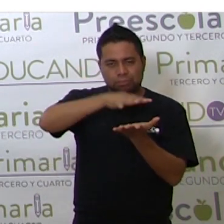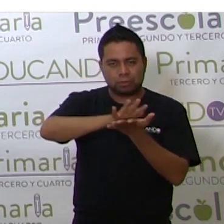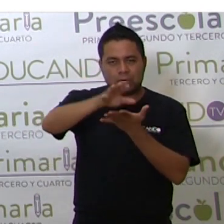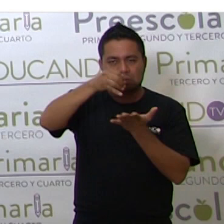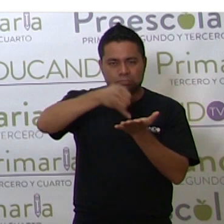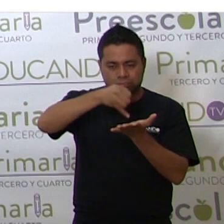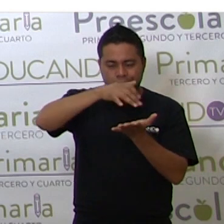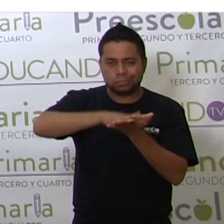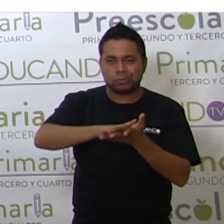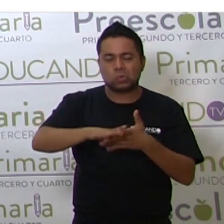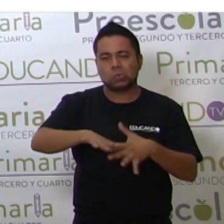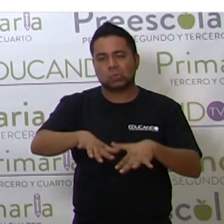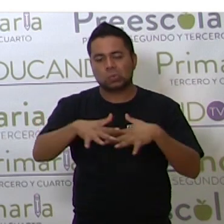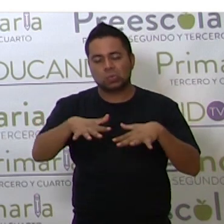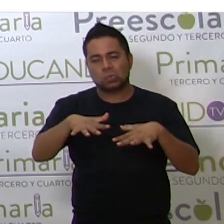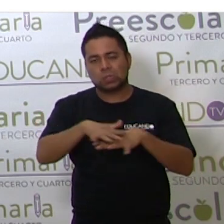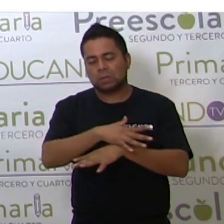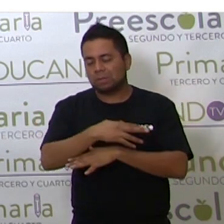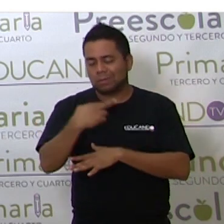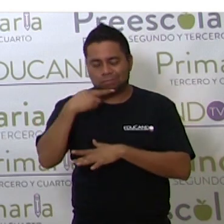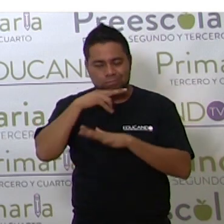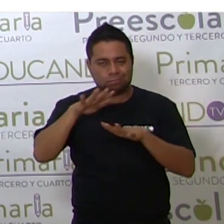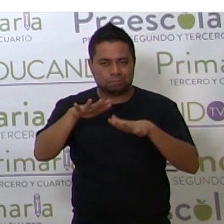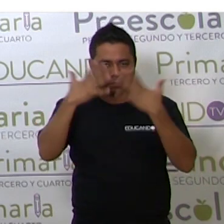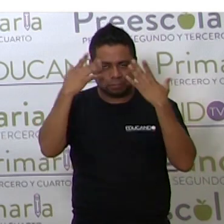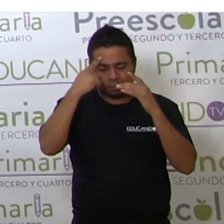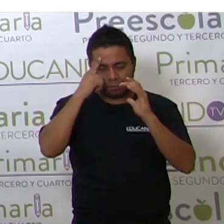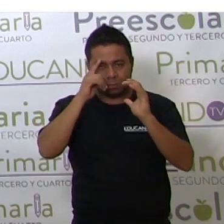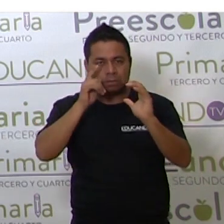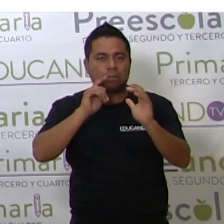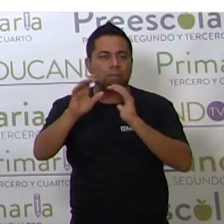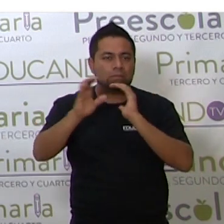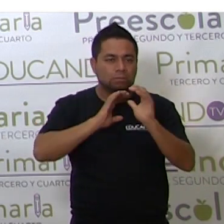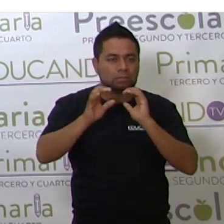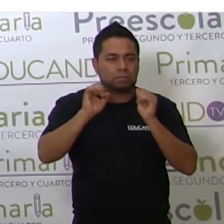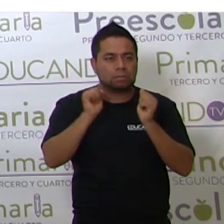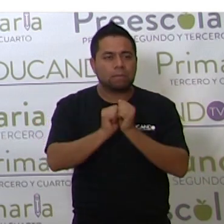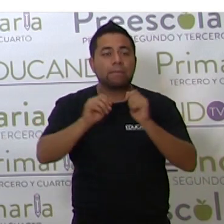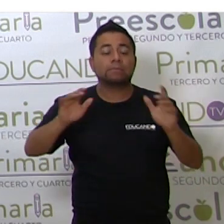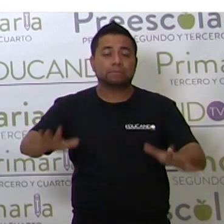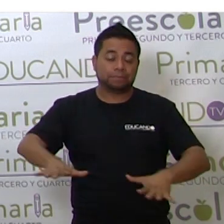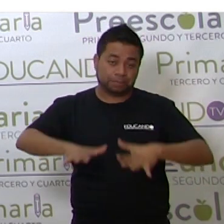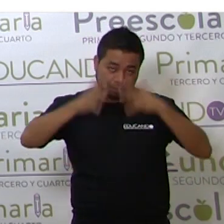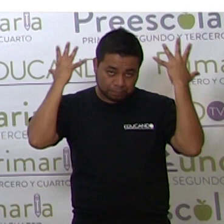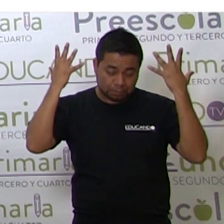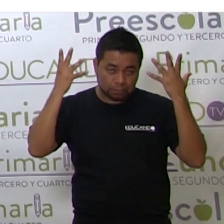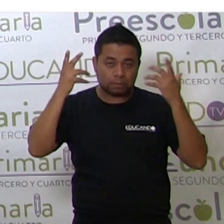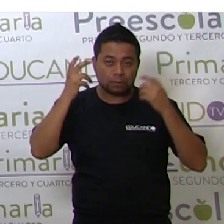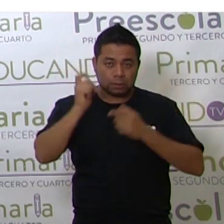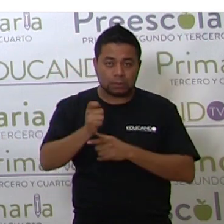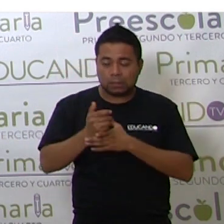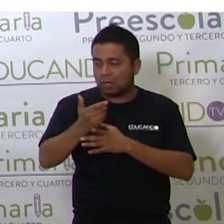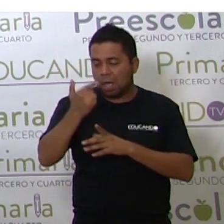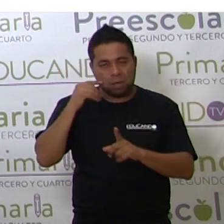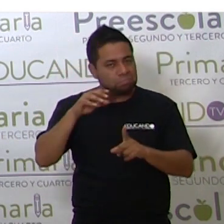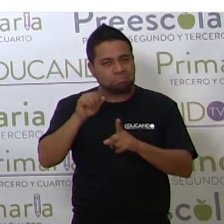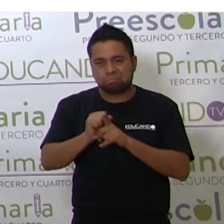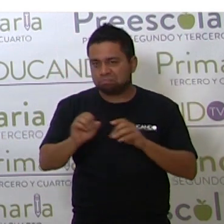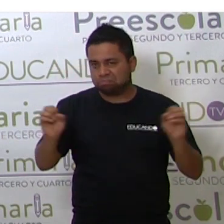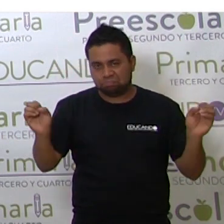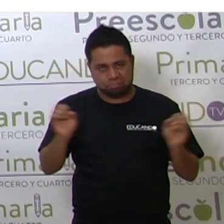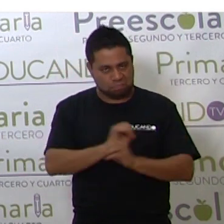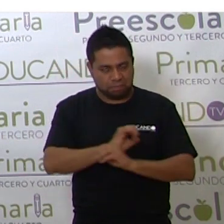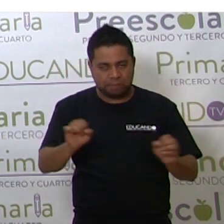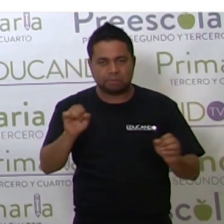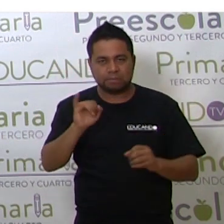revoluciona de una manera muy rápida la comunicación con una velocidad que no se había alcanzado antes